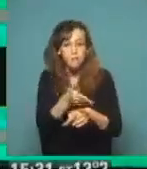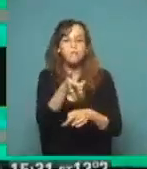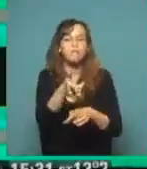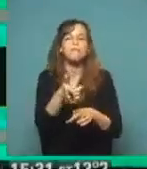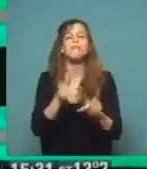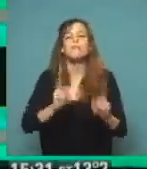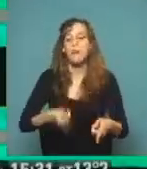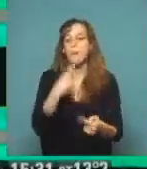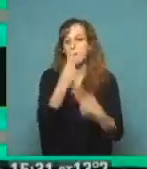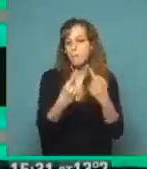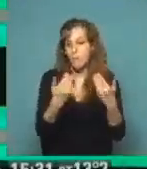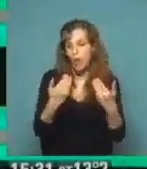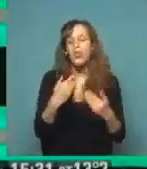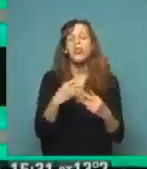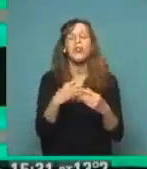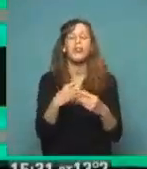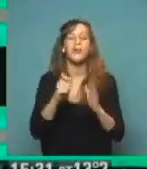por WhatsApp al